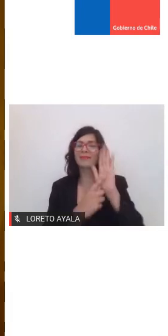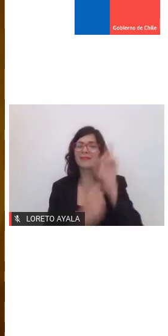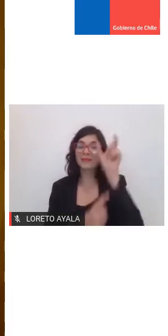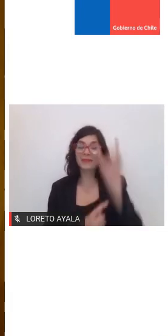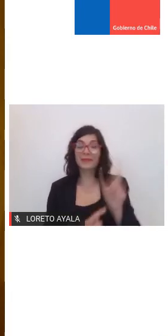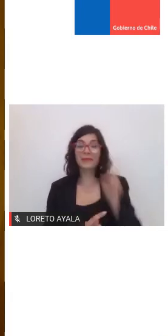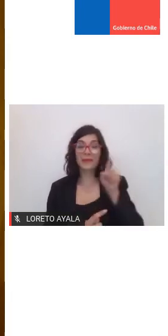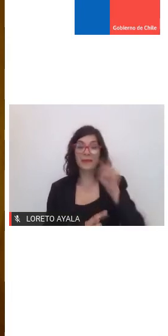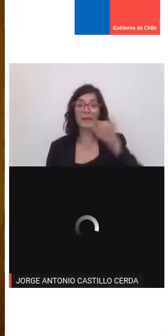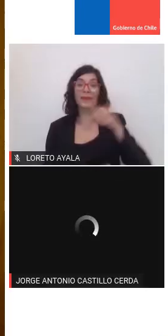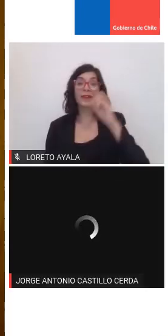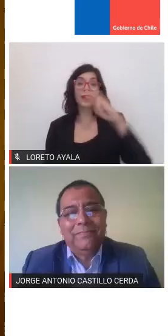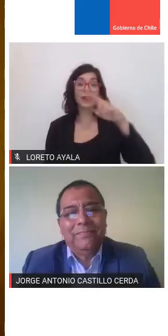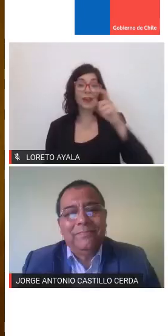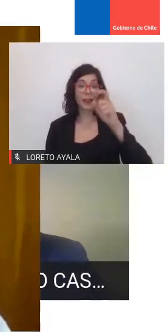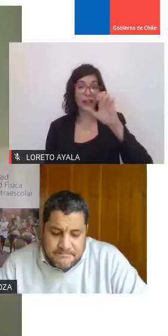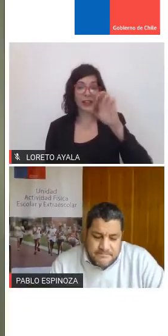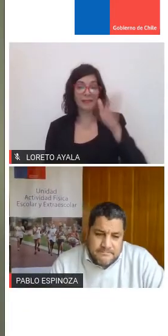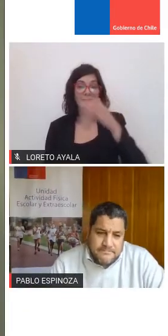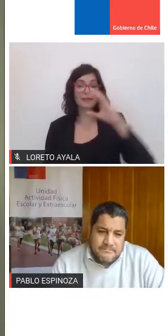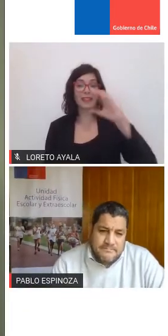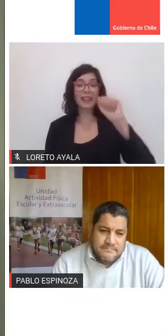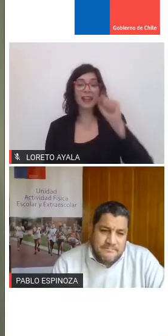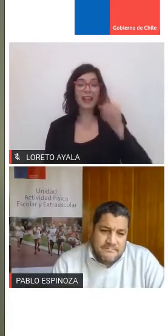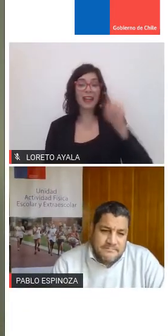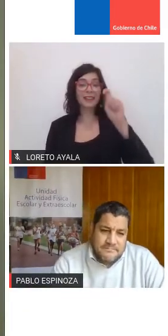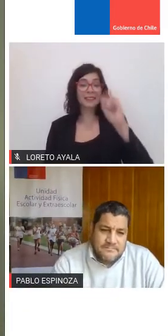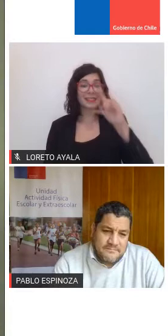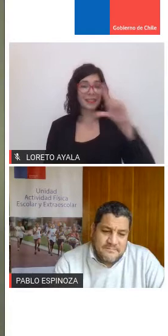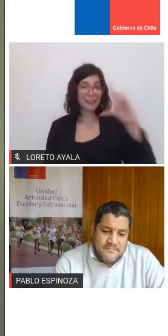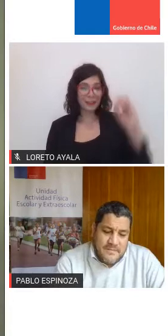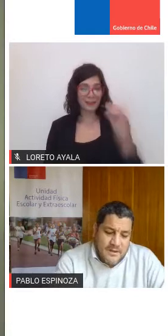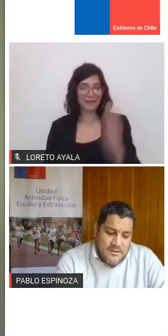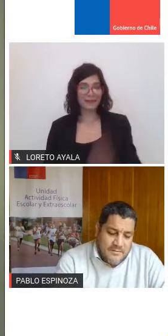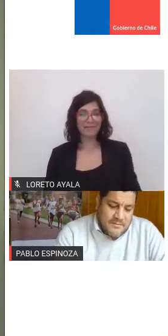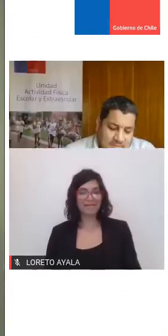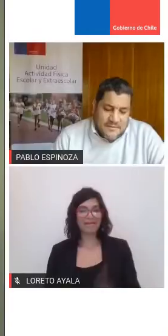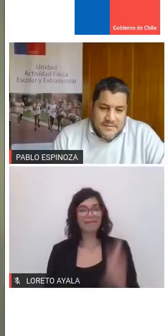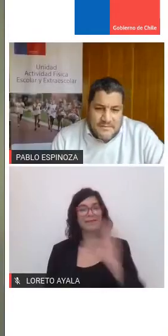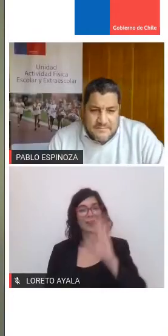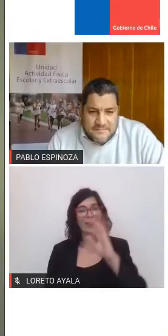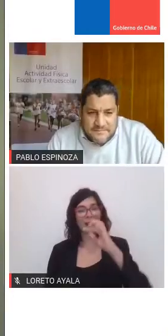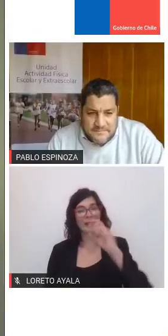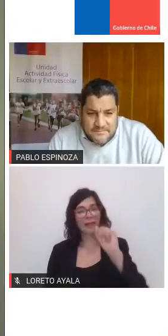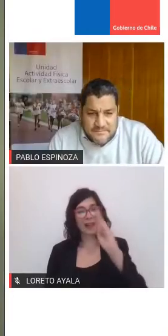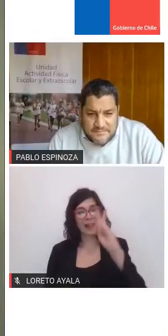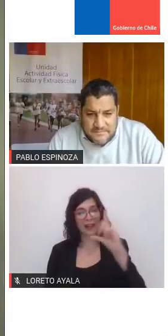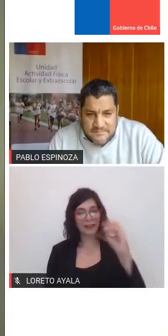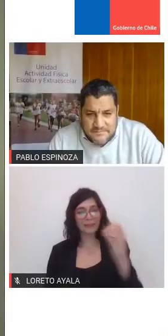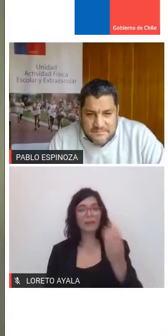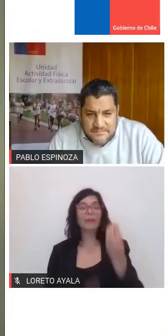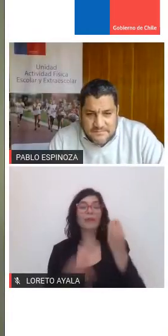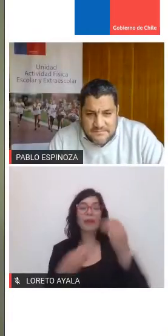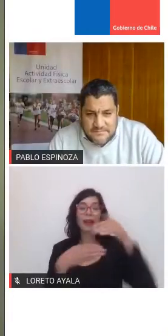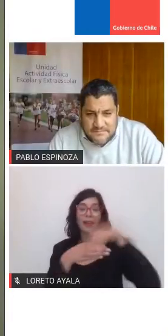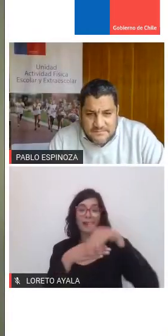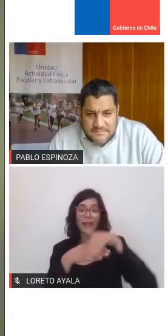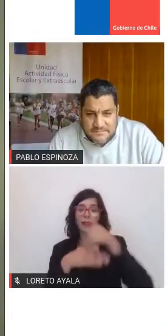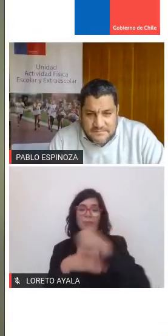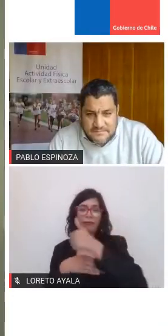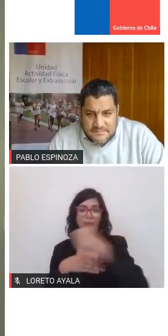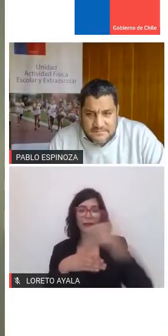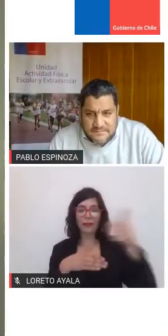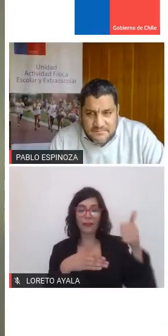Jorge Castillo, ¿cómo está usted? Buenas tardes. Hola Pablo, buenas tardes y buenas tardes a todos los que se